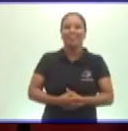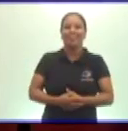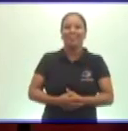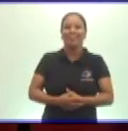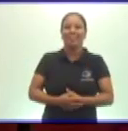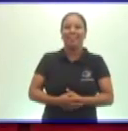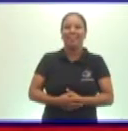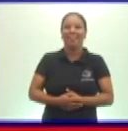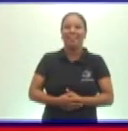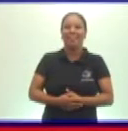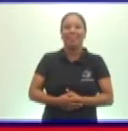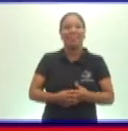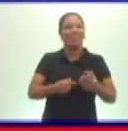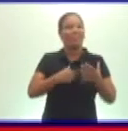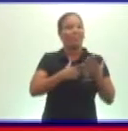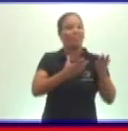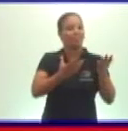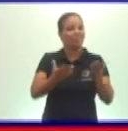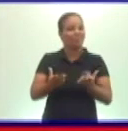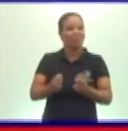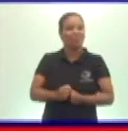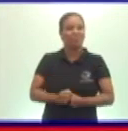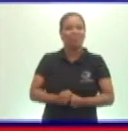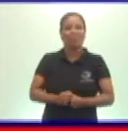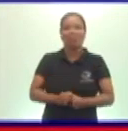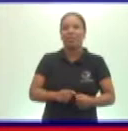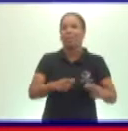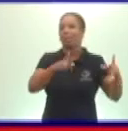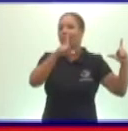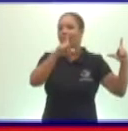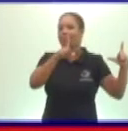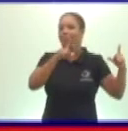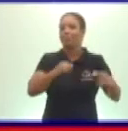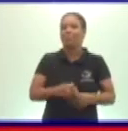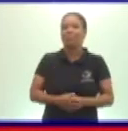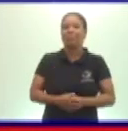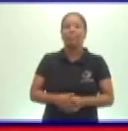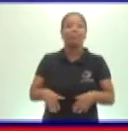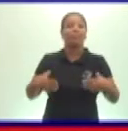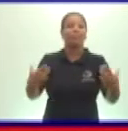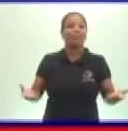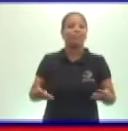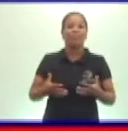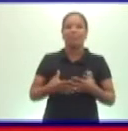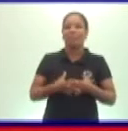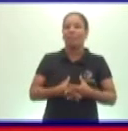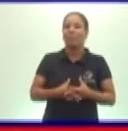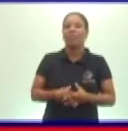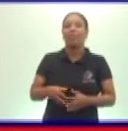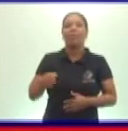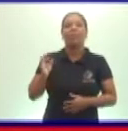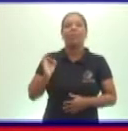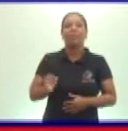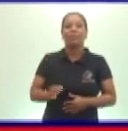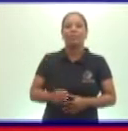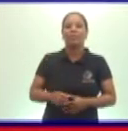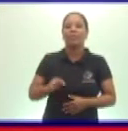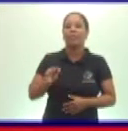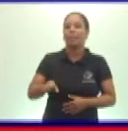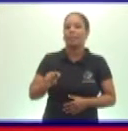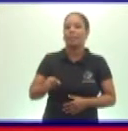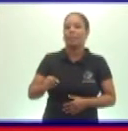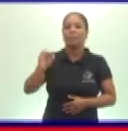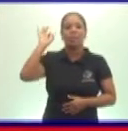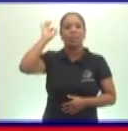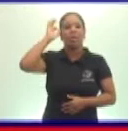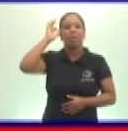te convido a la siguiente diapo, que está relacionada también en esta propia lógica y en esta primera